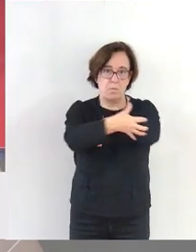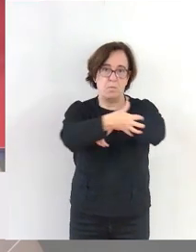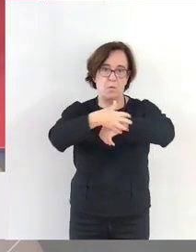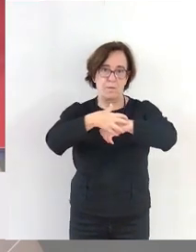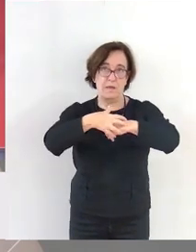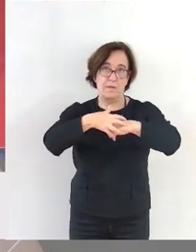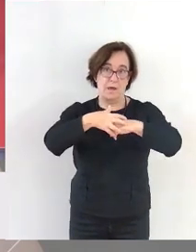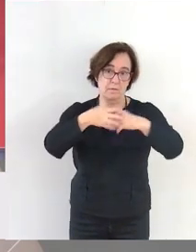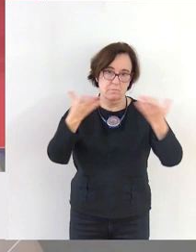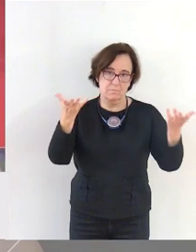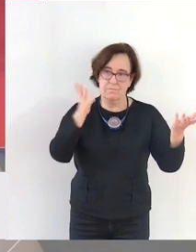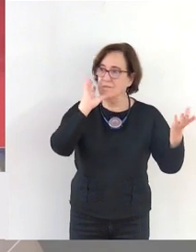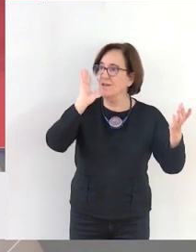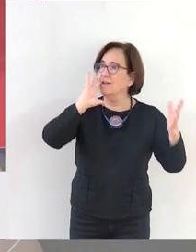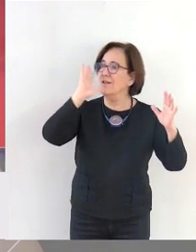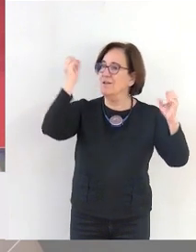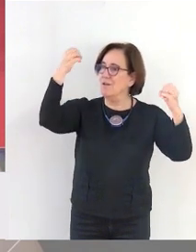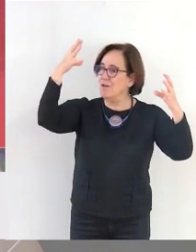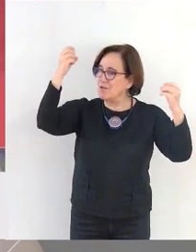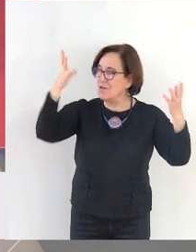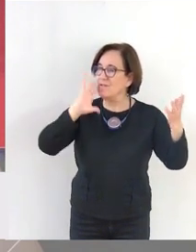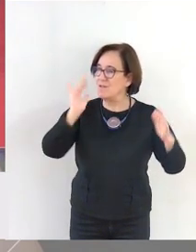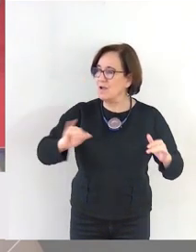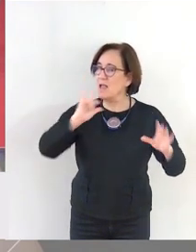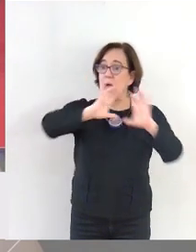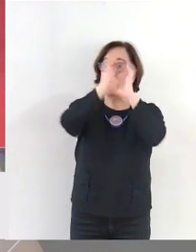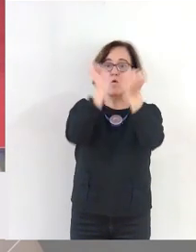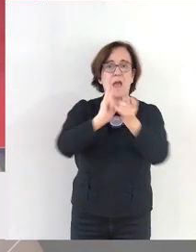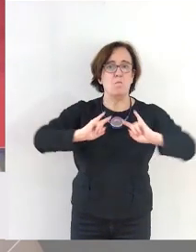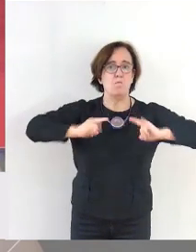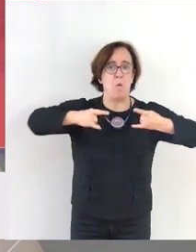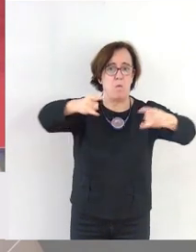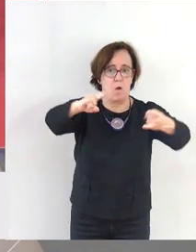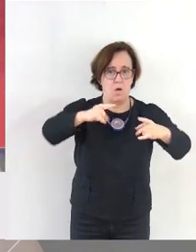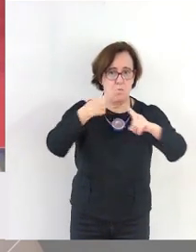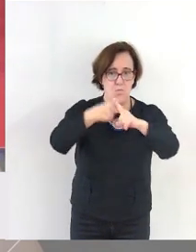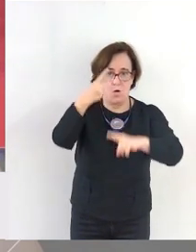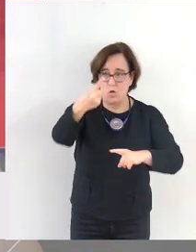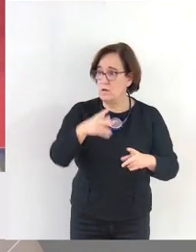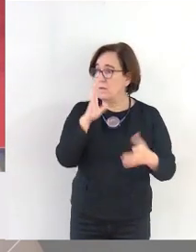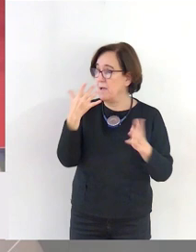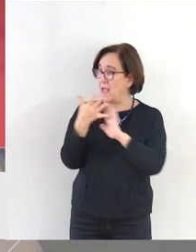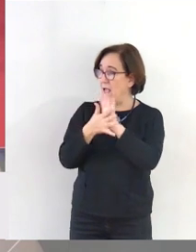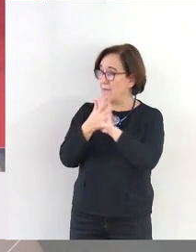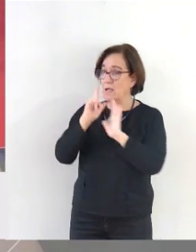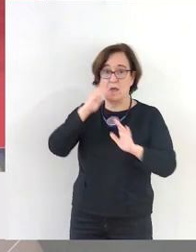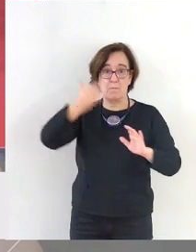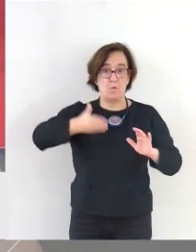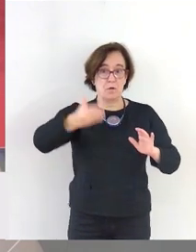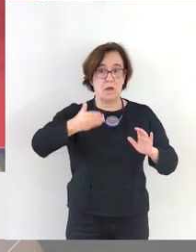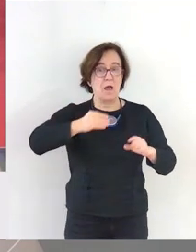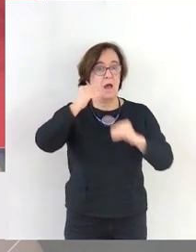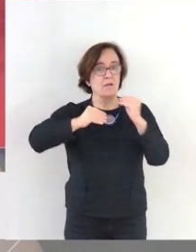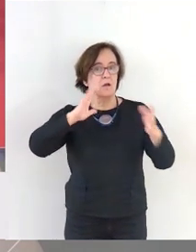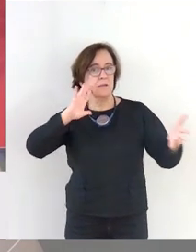energética y si lo llevamos a un nivel mundial las cifras se multiplican no Por lo tanto para hablar precisamente de la importancia que tiene hacer